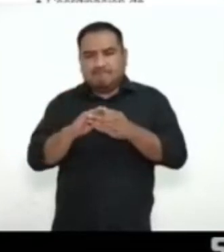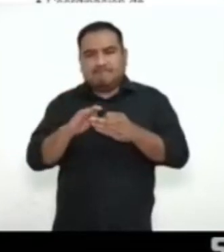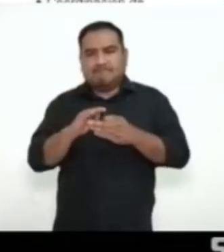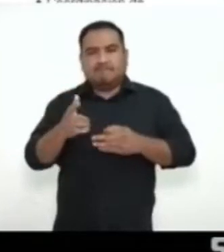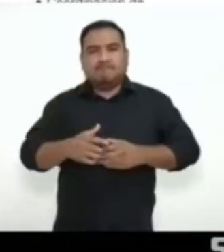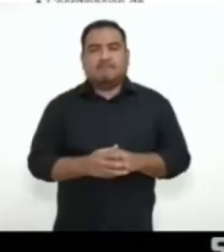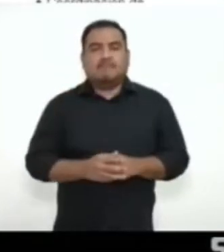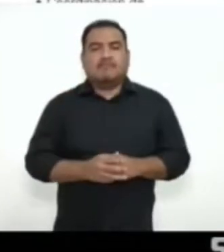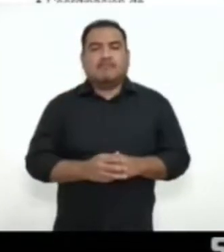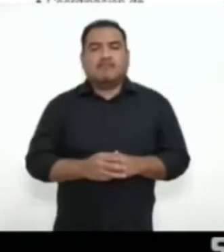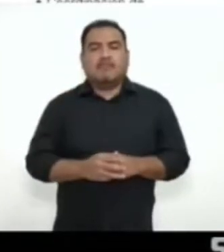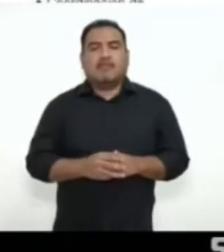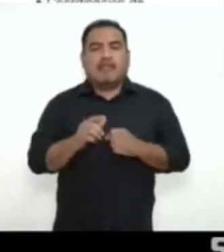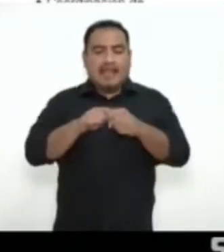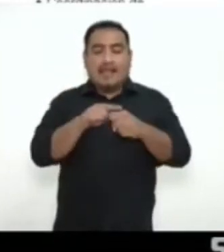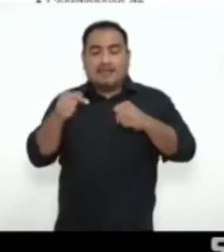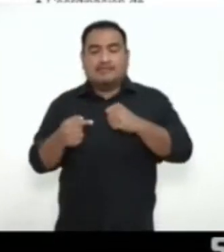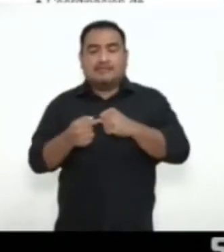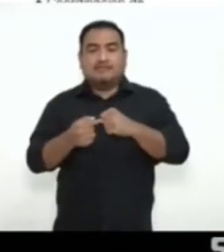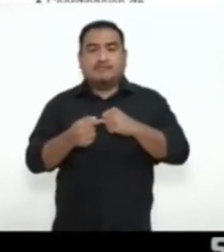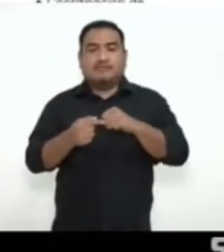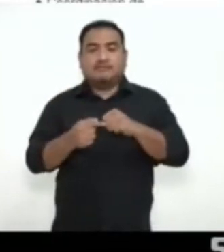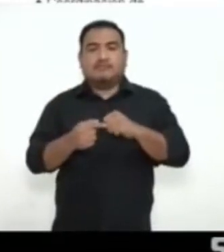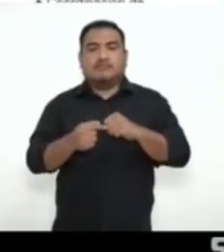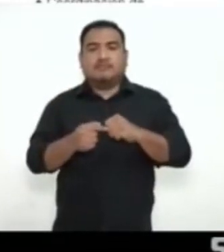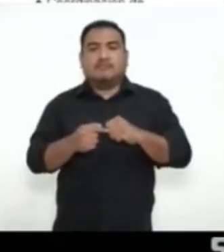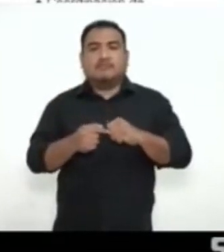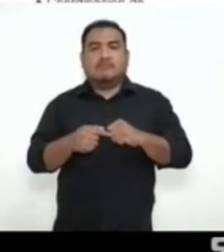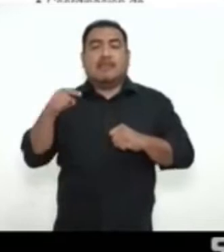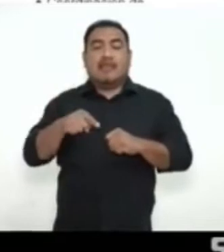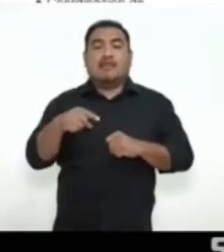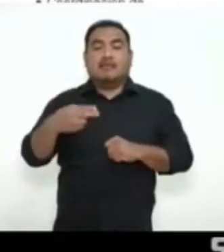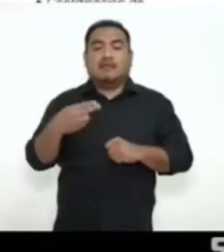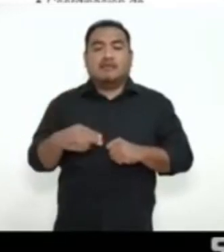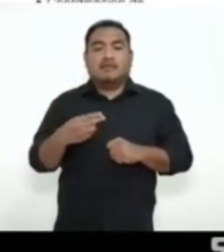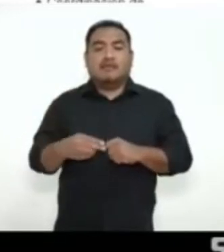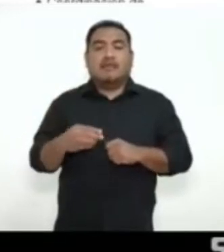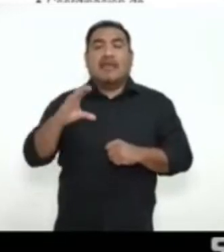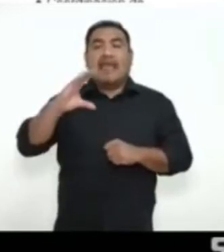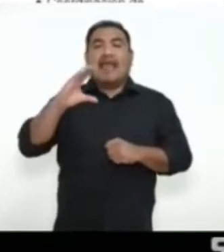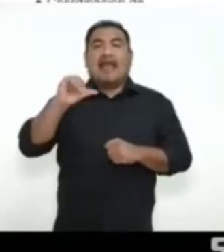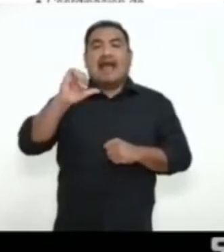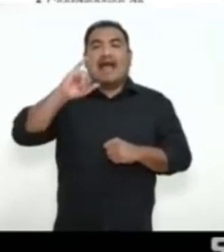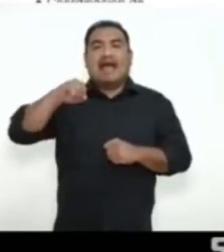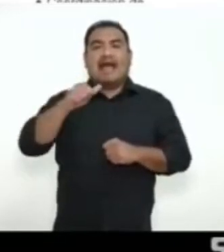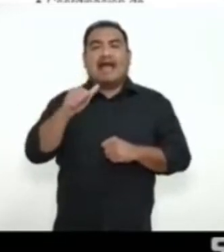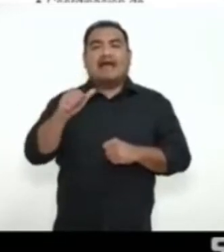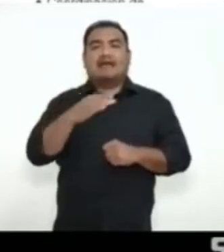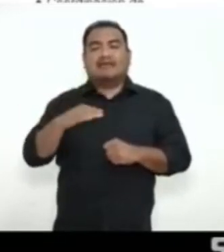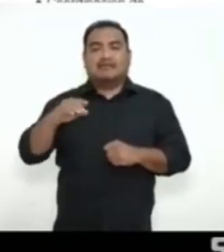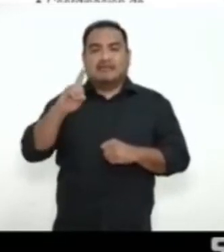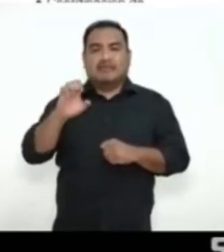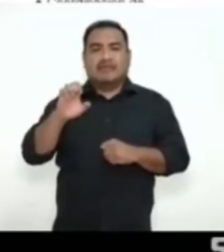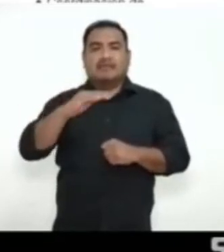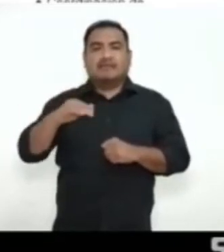de visión, vamos a encontrar lo que se le llama la caja de las letras, que es la comprensión